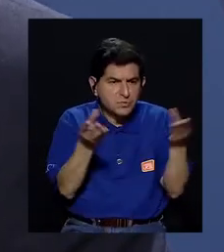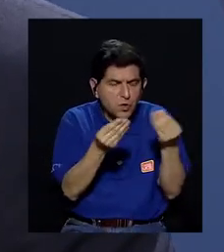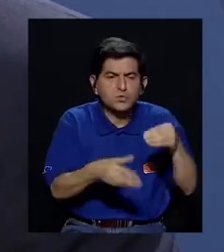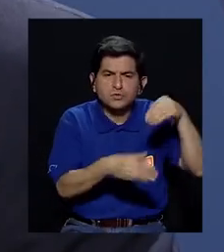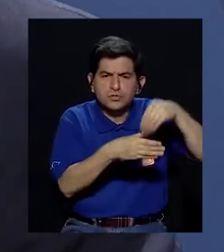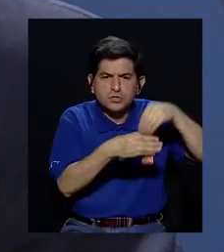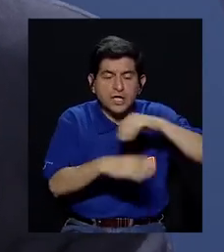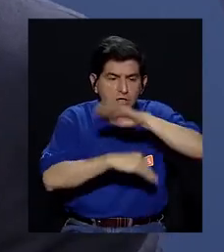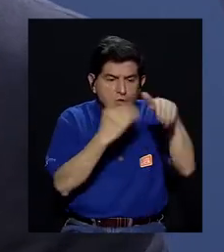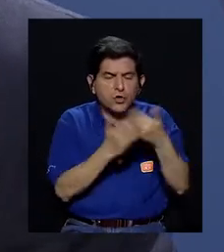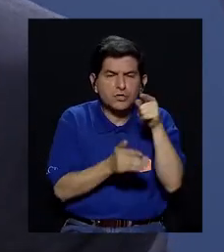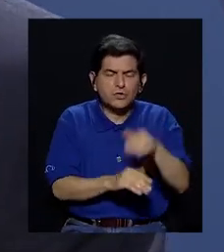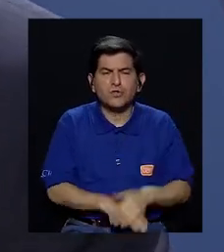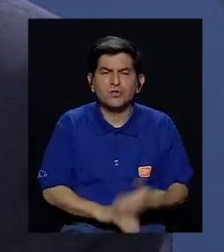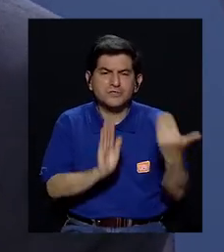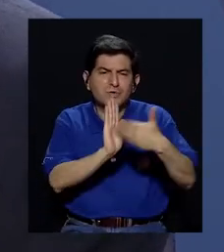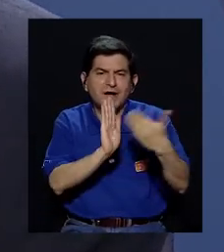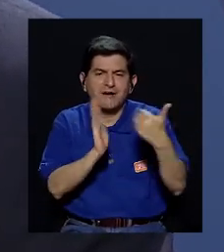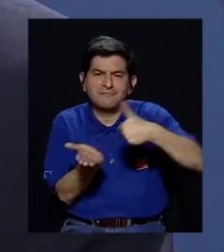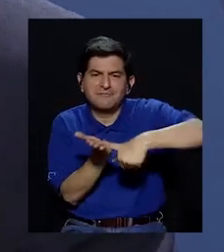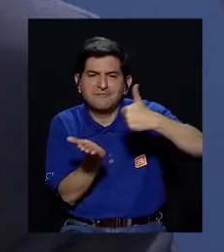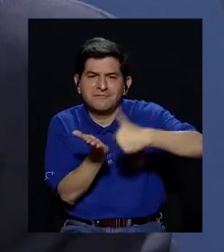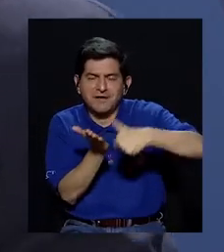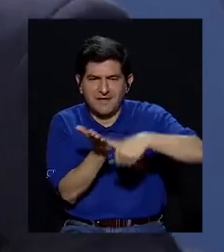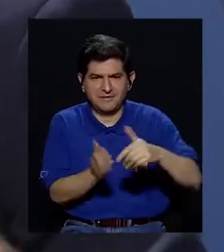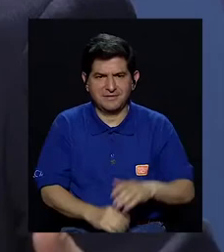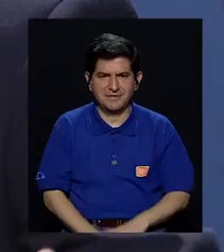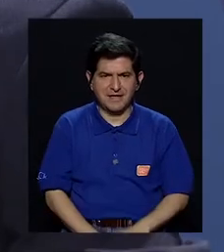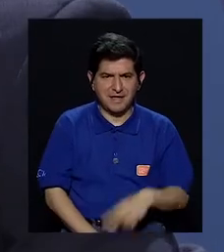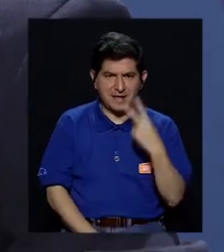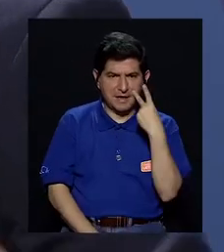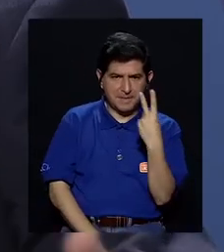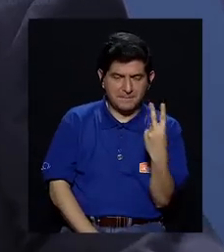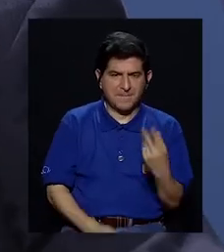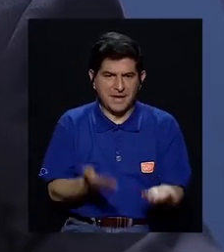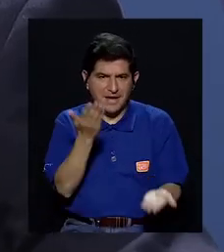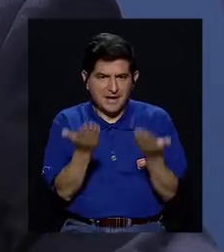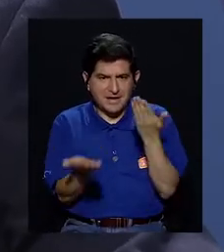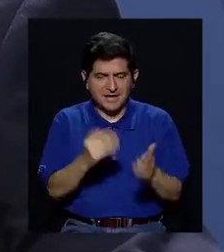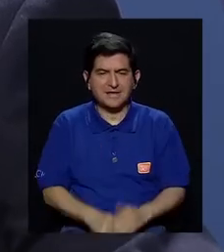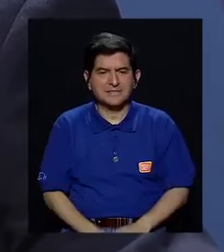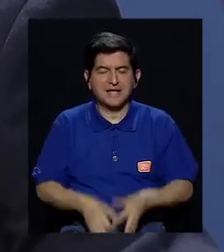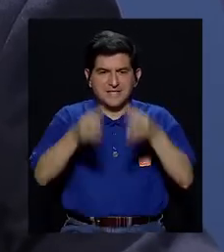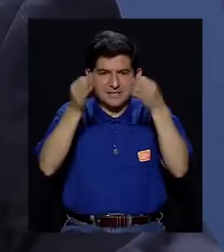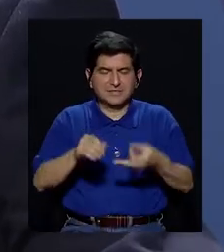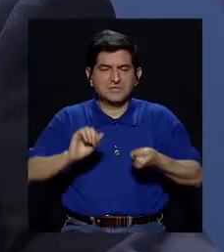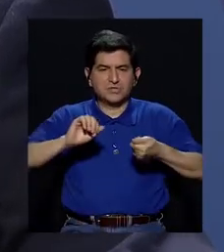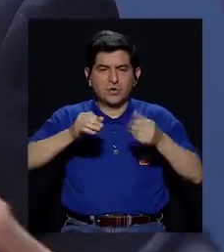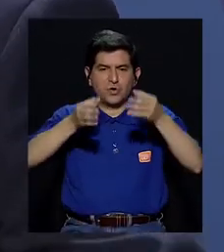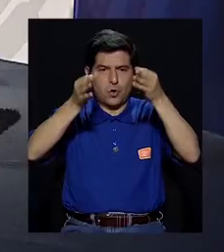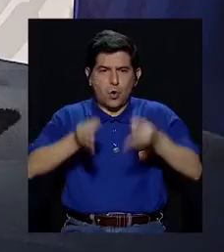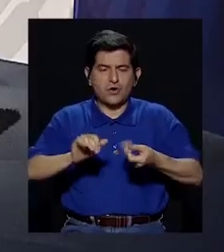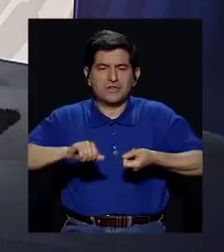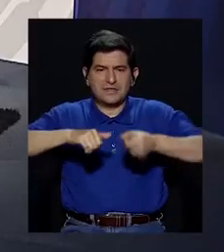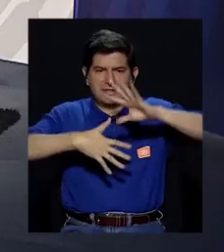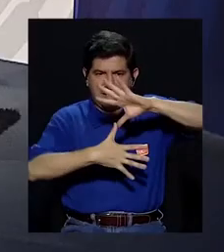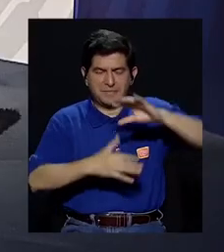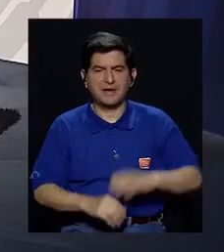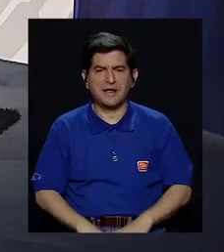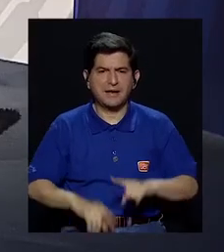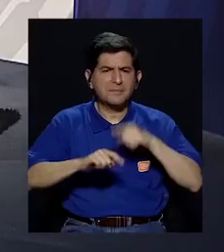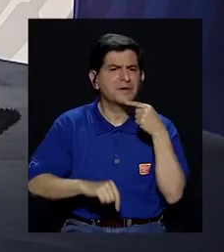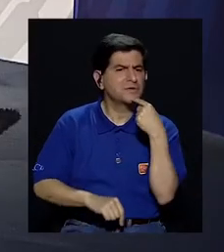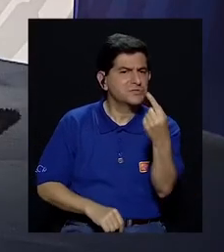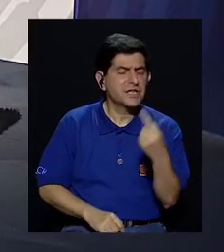contenido y todo eso a distorsionar la elección y todavía vemos inclusive algo como el acoso de la corte y también habrá balance de esteban